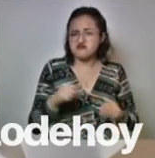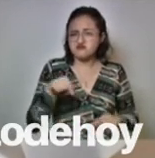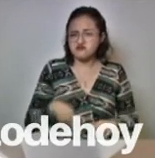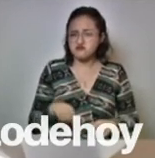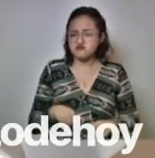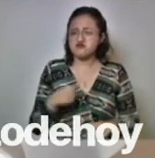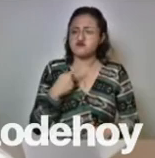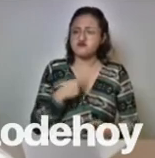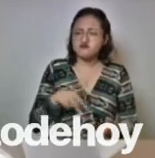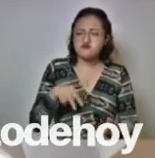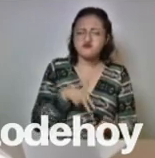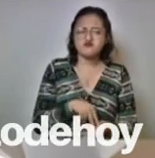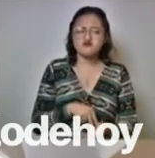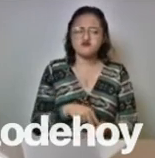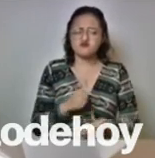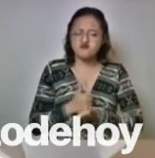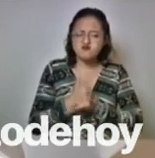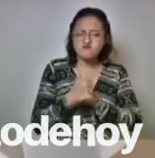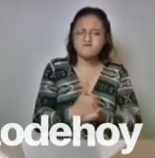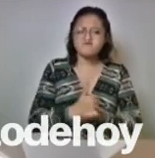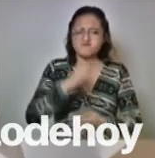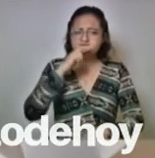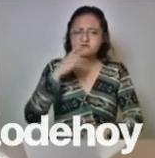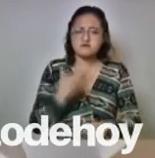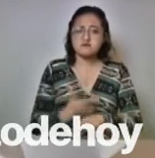barco, mostrar que el